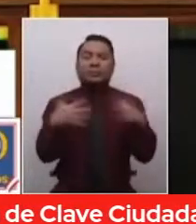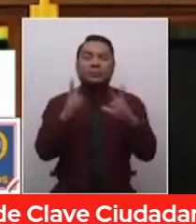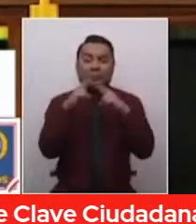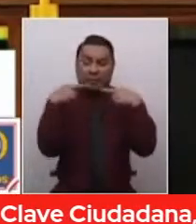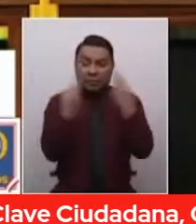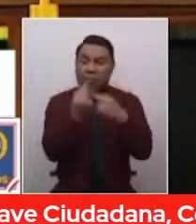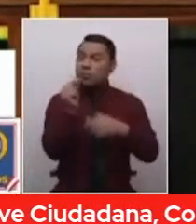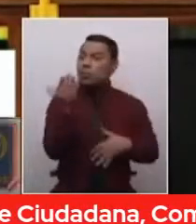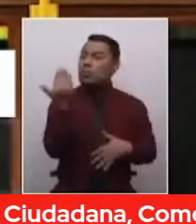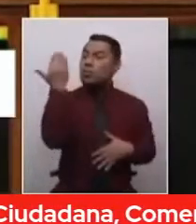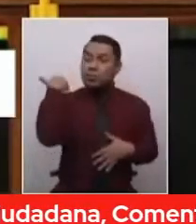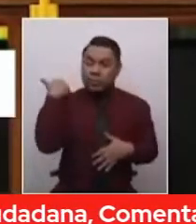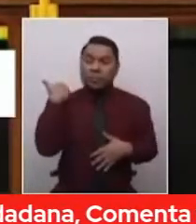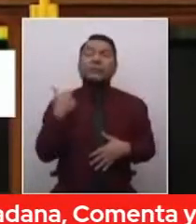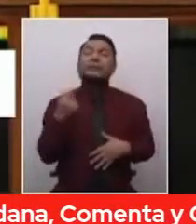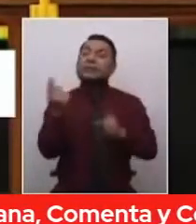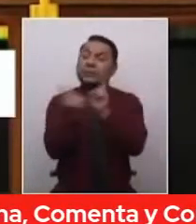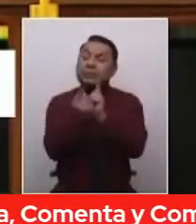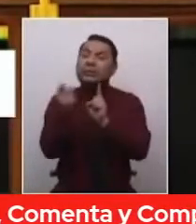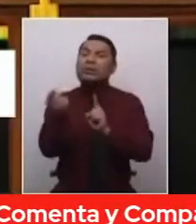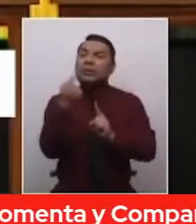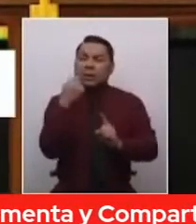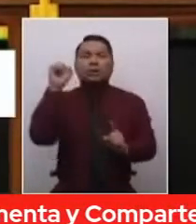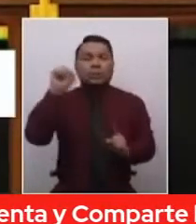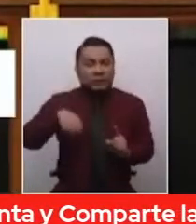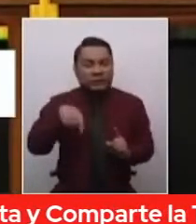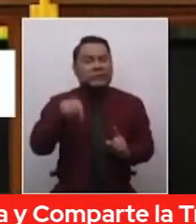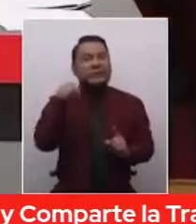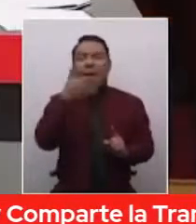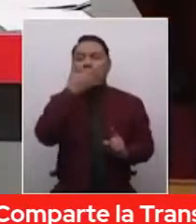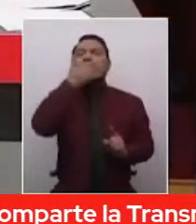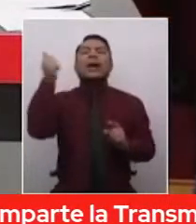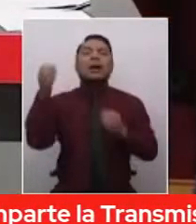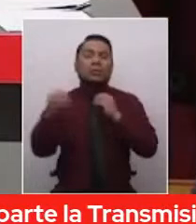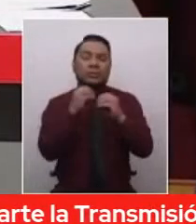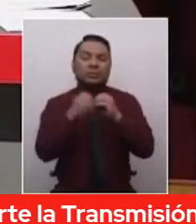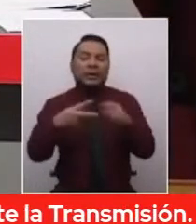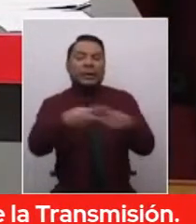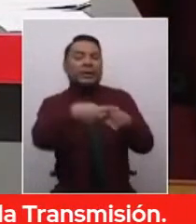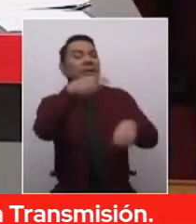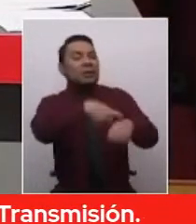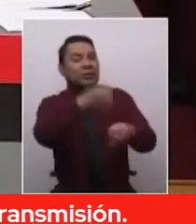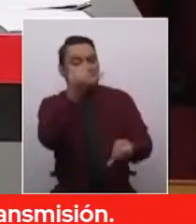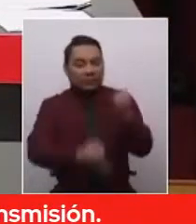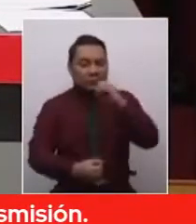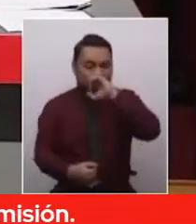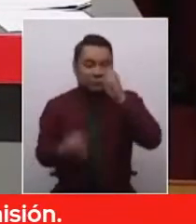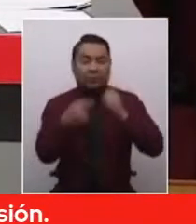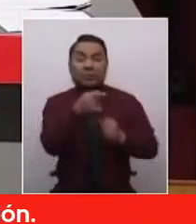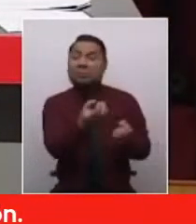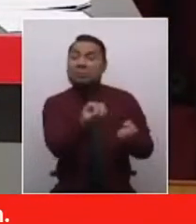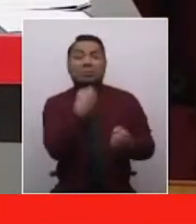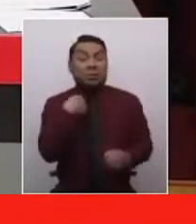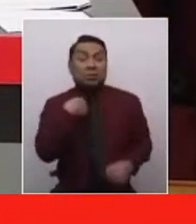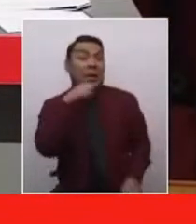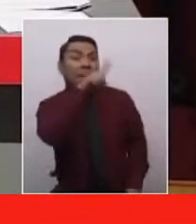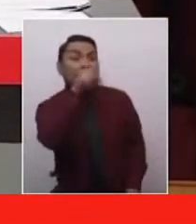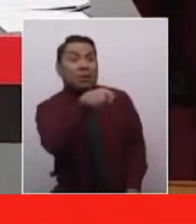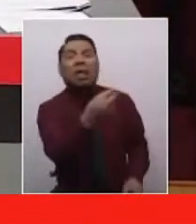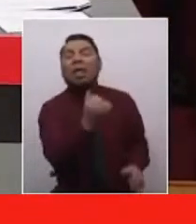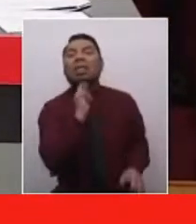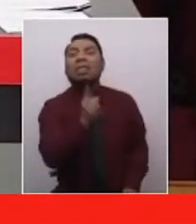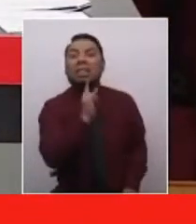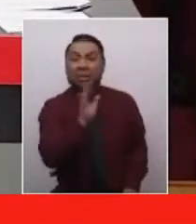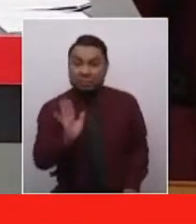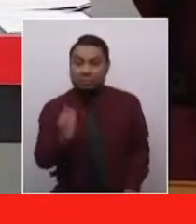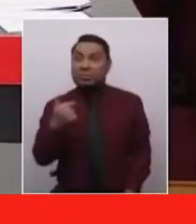tuvimos una reunión hace pocos días y manifestó que esta era la mejor solución. Tiempo, candidato, que conste que casi no ha respondido a la pregunta ciudadana y tampoco